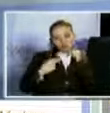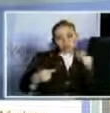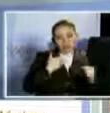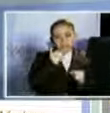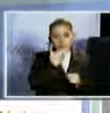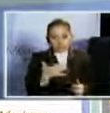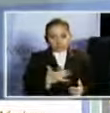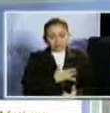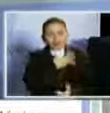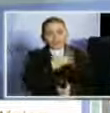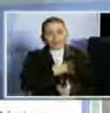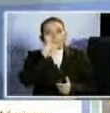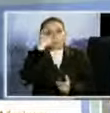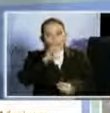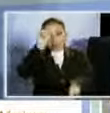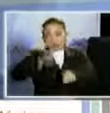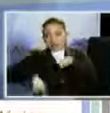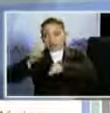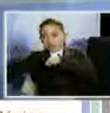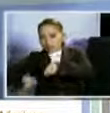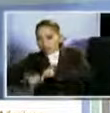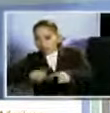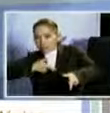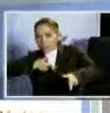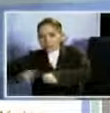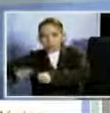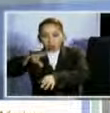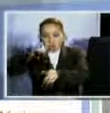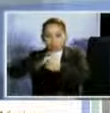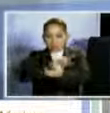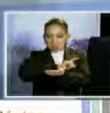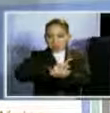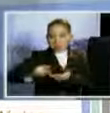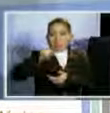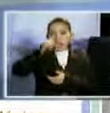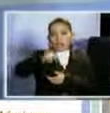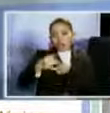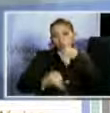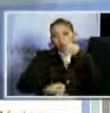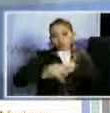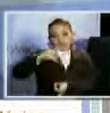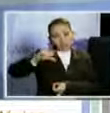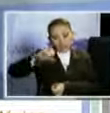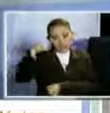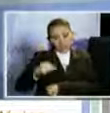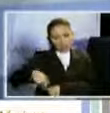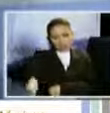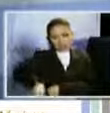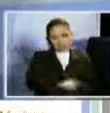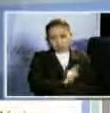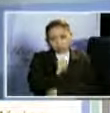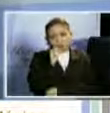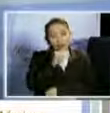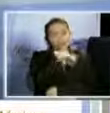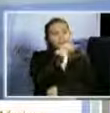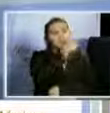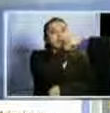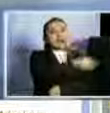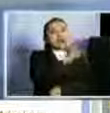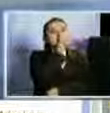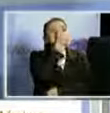buena fe para alcanzar el desarme general y completo. Y eso la Corte Internacional de Justicia dijo que no era una obligación de medios, sino una obligación